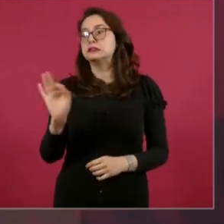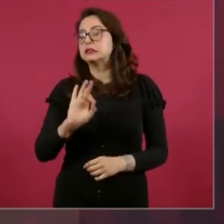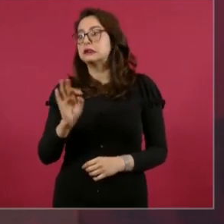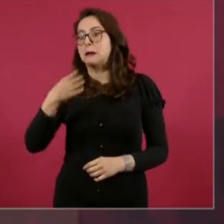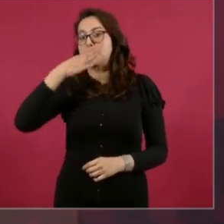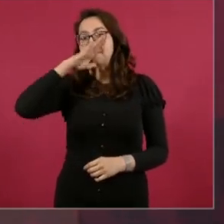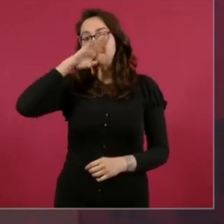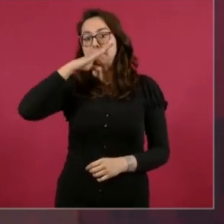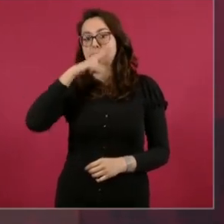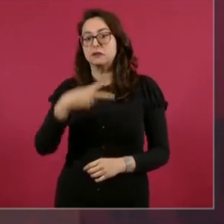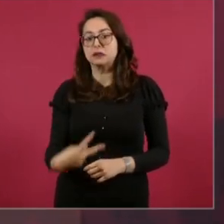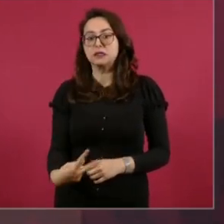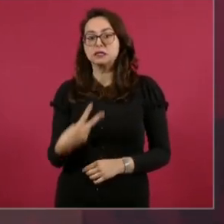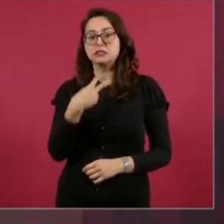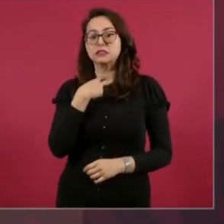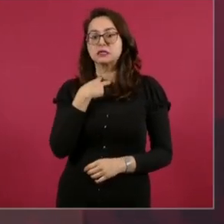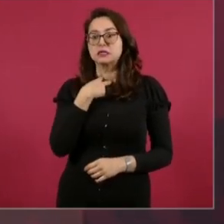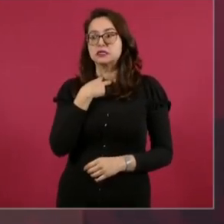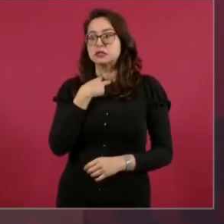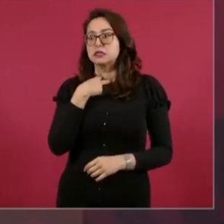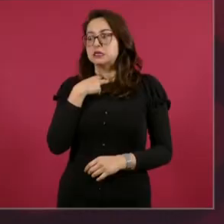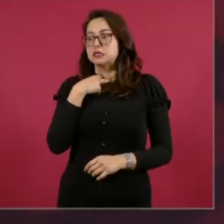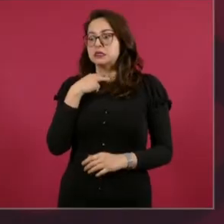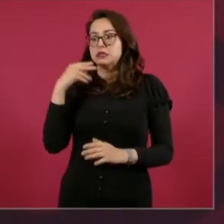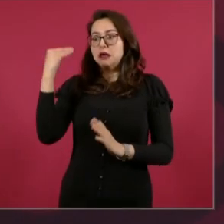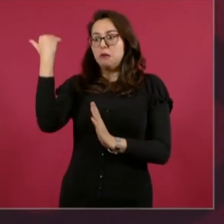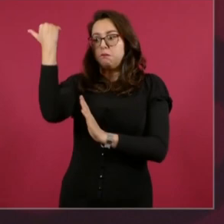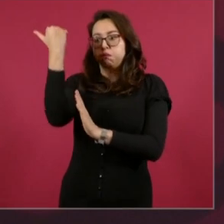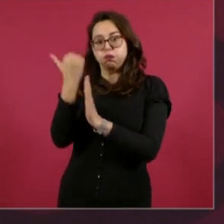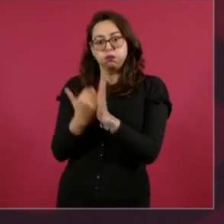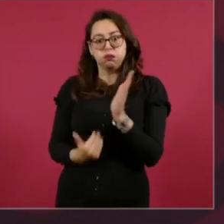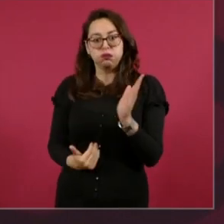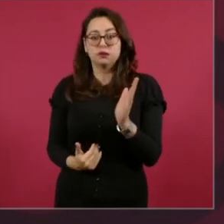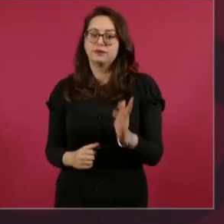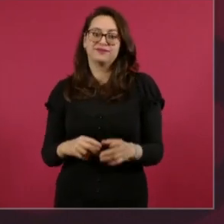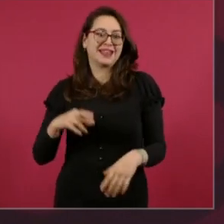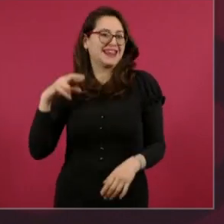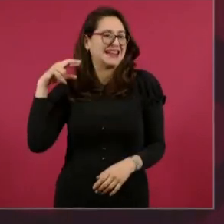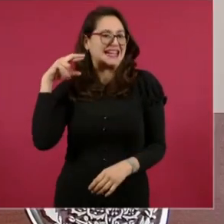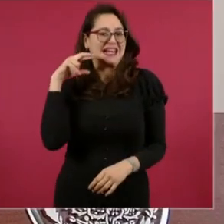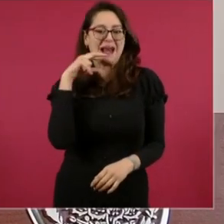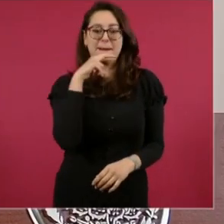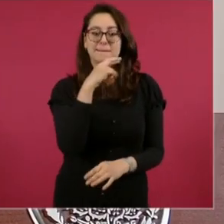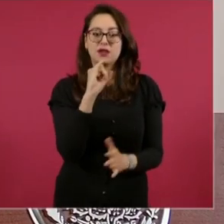pues tendríamos un problema de inflación grave.